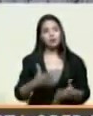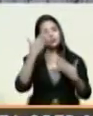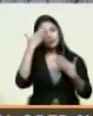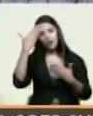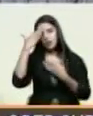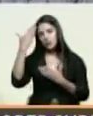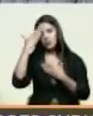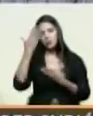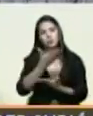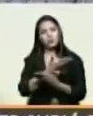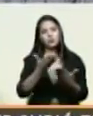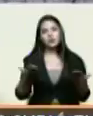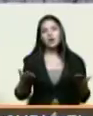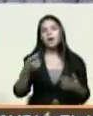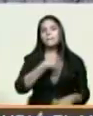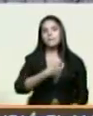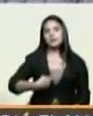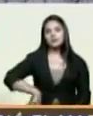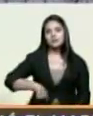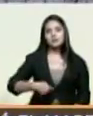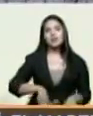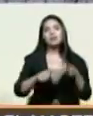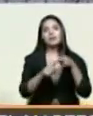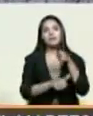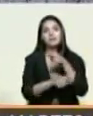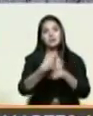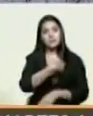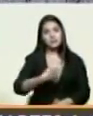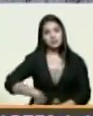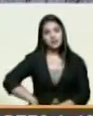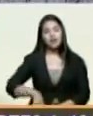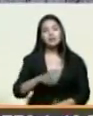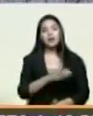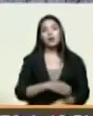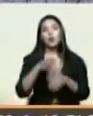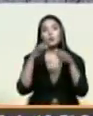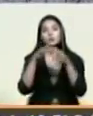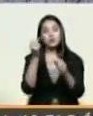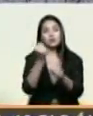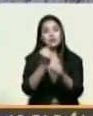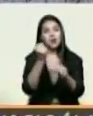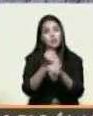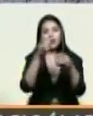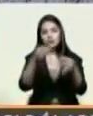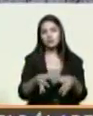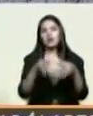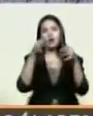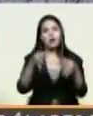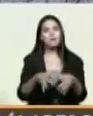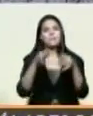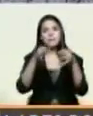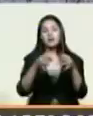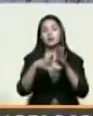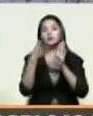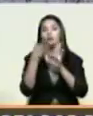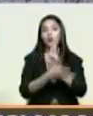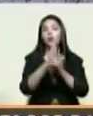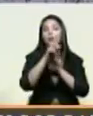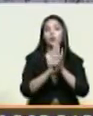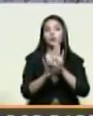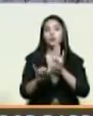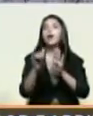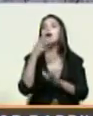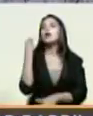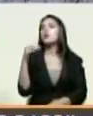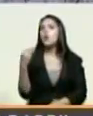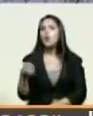saludo a los presidentes, vicepresidentes de comisiones de trabajo permanente de la Constituyente, a los